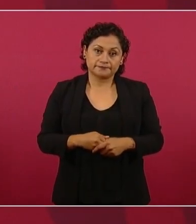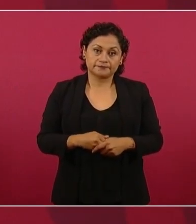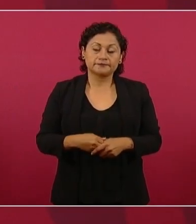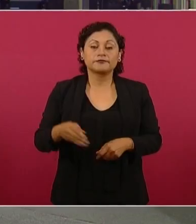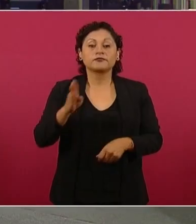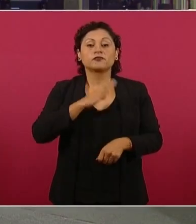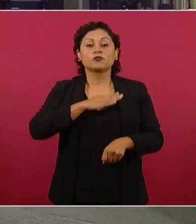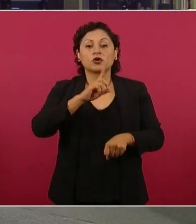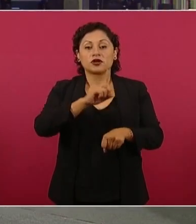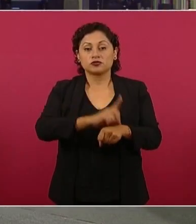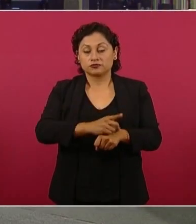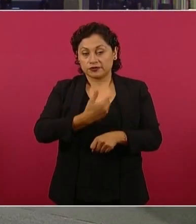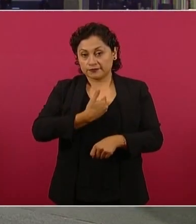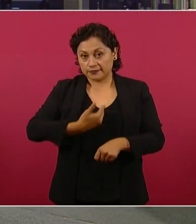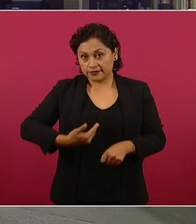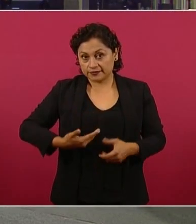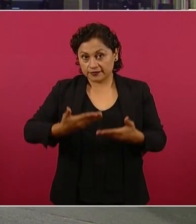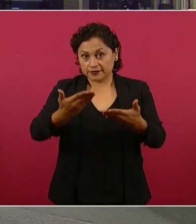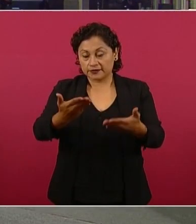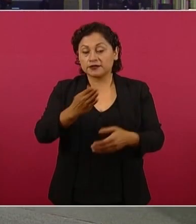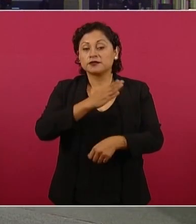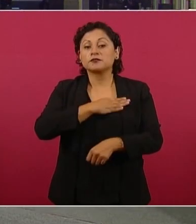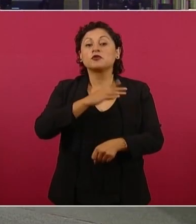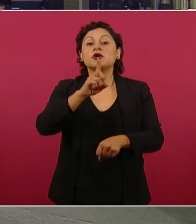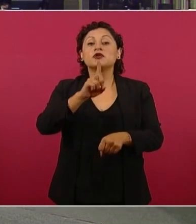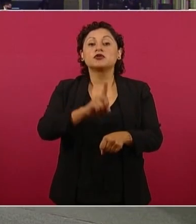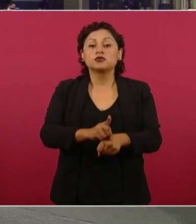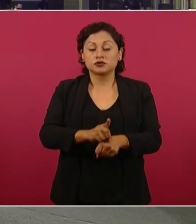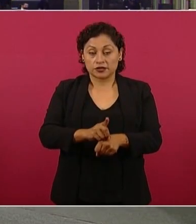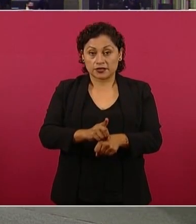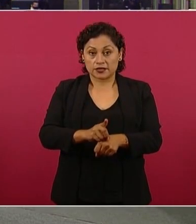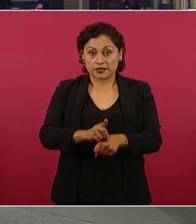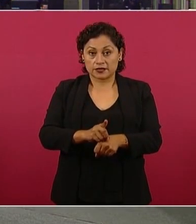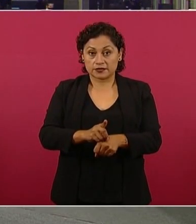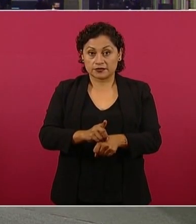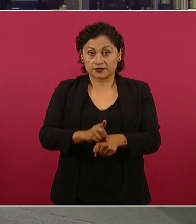Buenos días, señor presidente. Buenos días, miembros